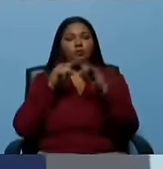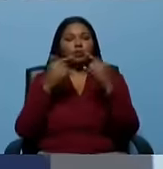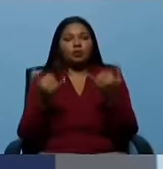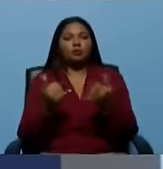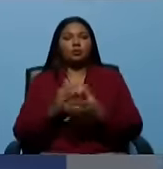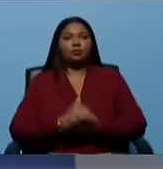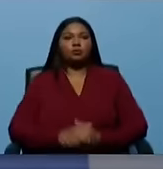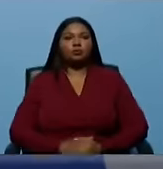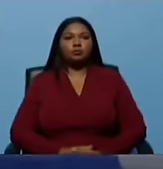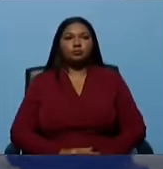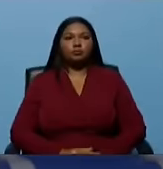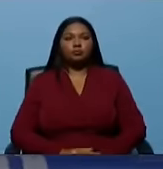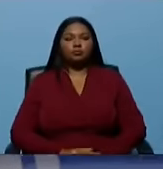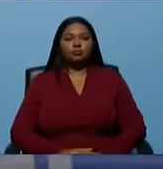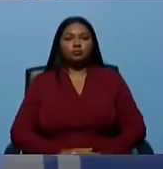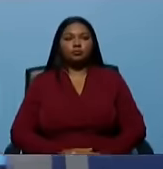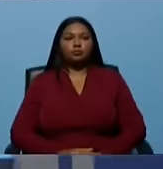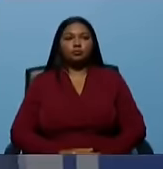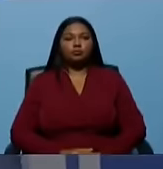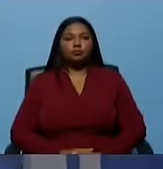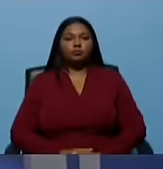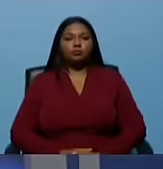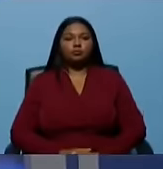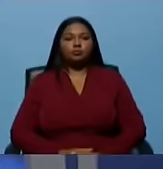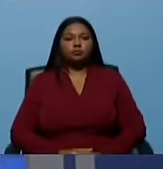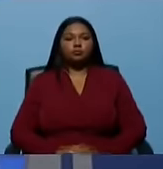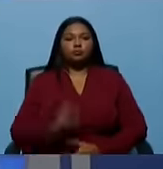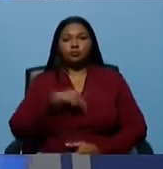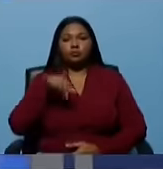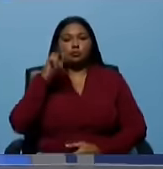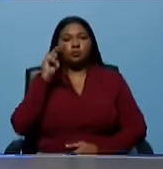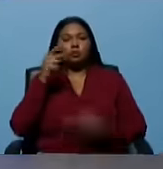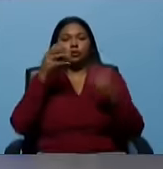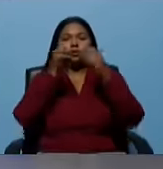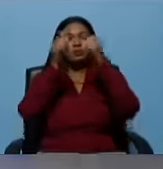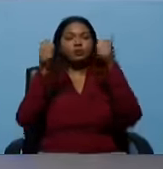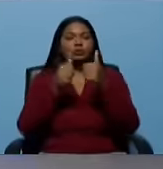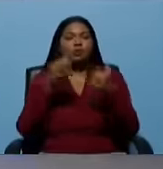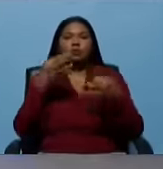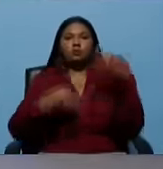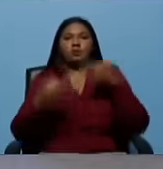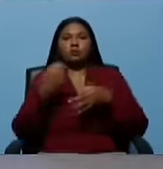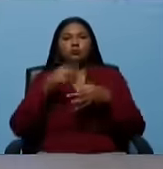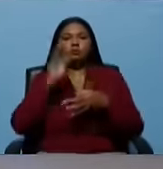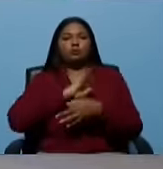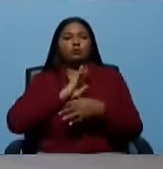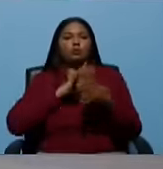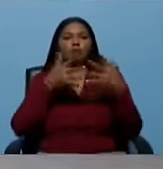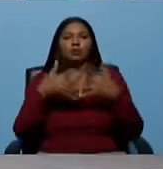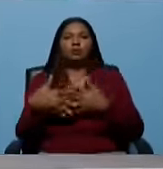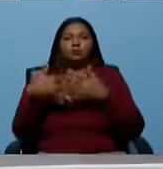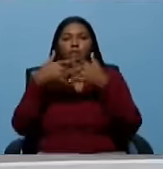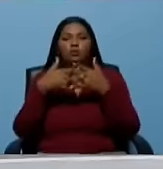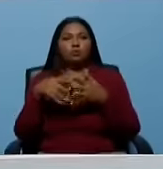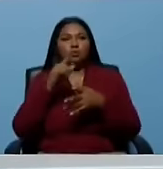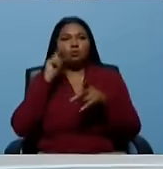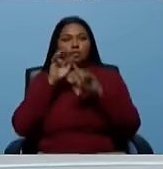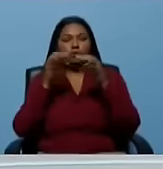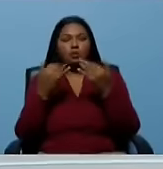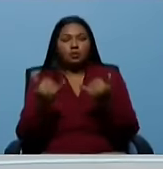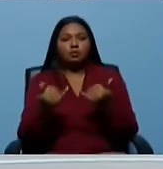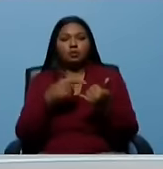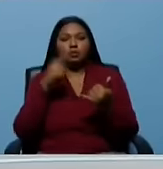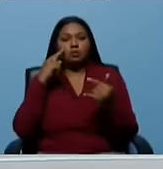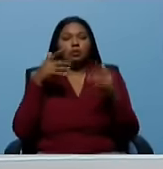sea es la subyugación del sistema judicial propio al sistema judicial norteamericano y más o menos algo así es lo que